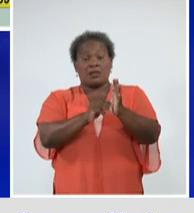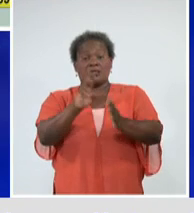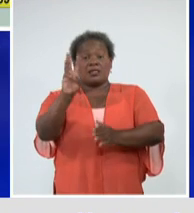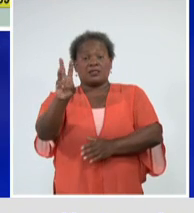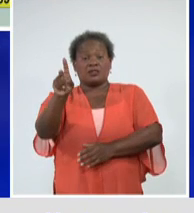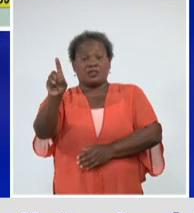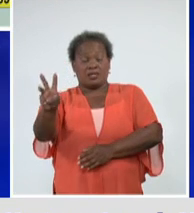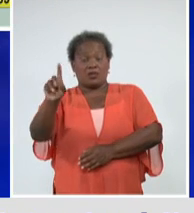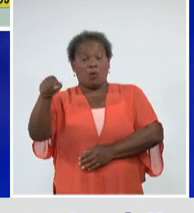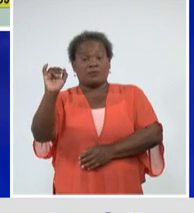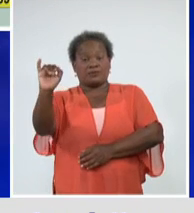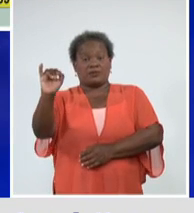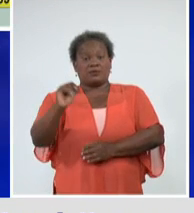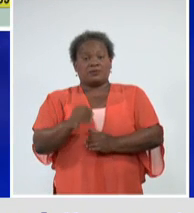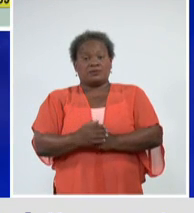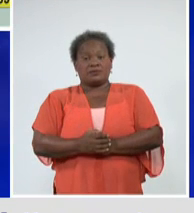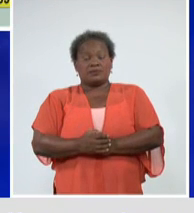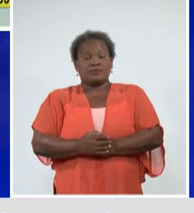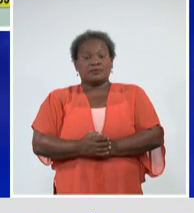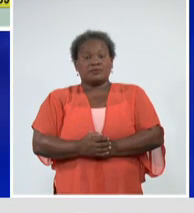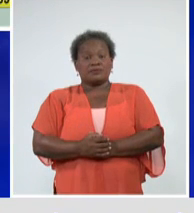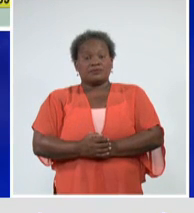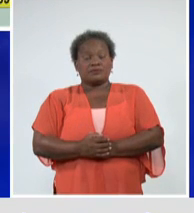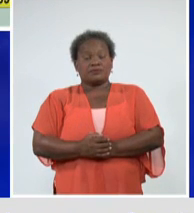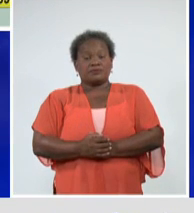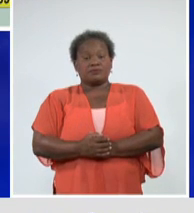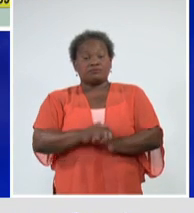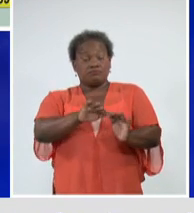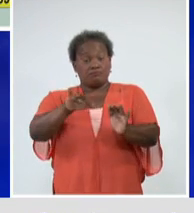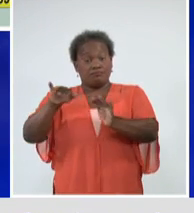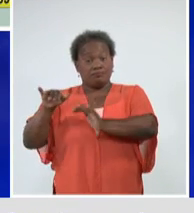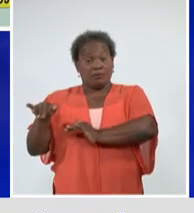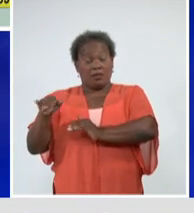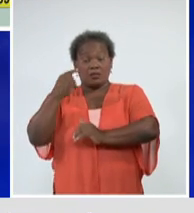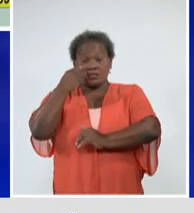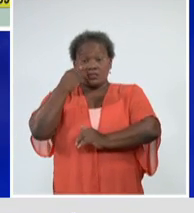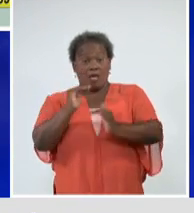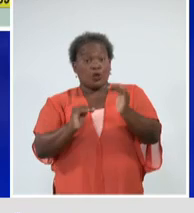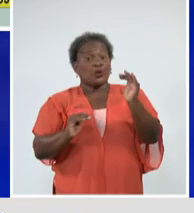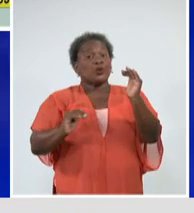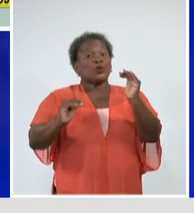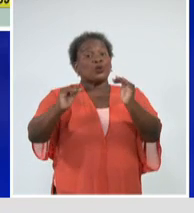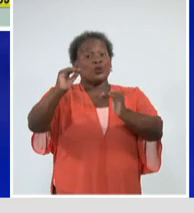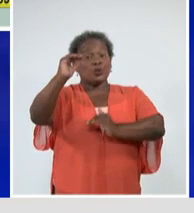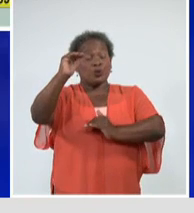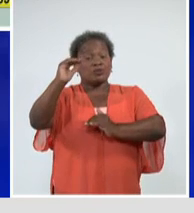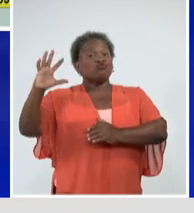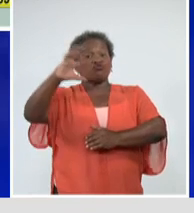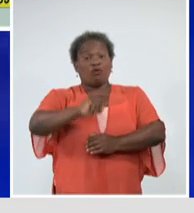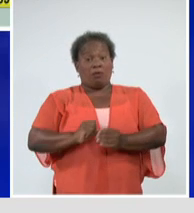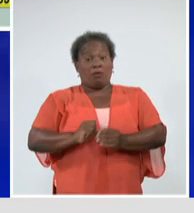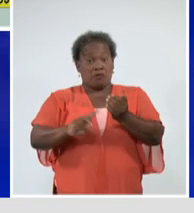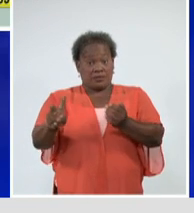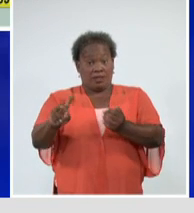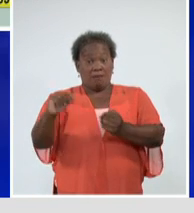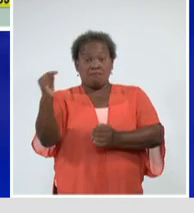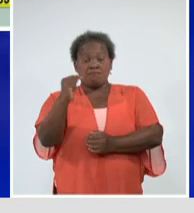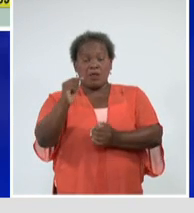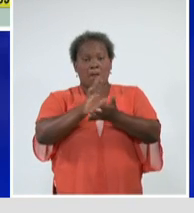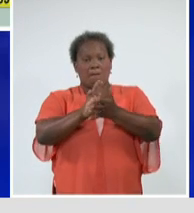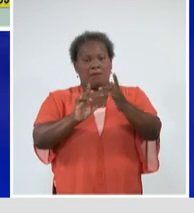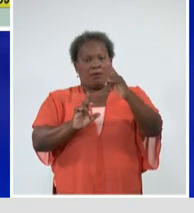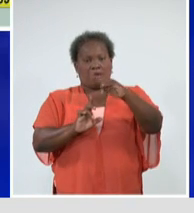1.313,6. Además, incrementadas todas, excepto Matanzas, de lo que estaba